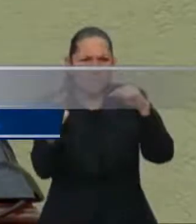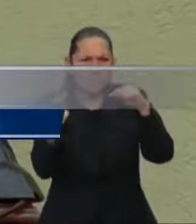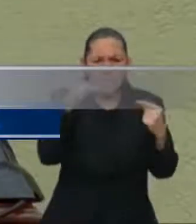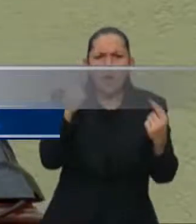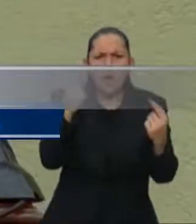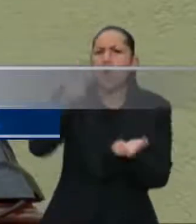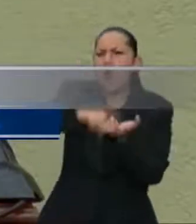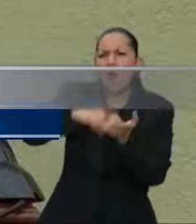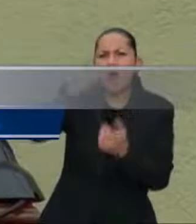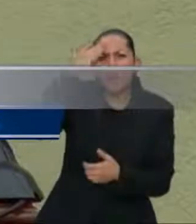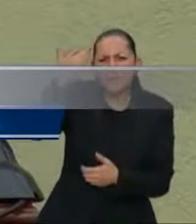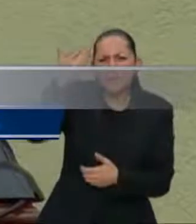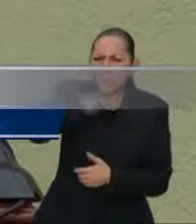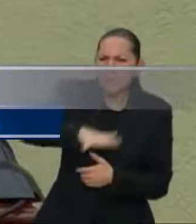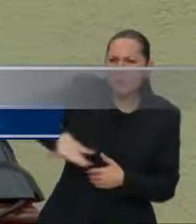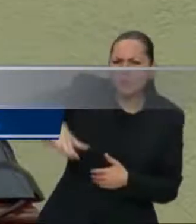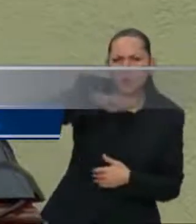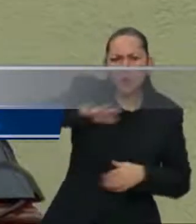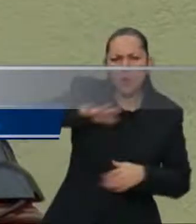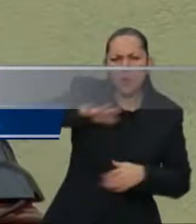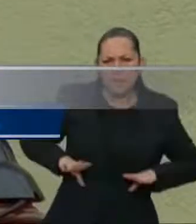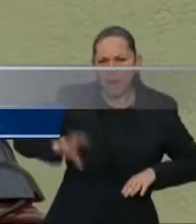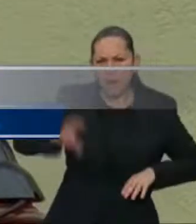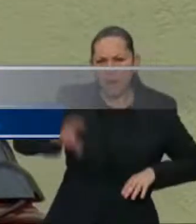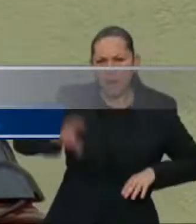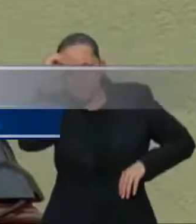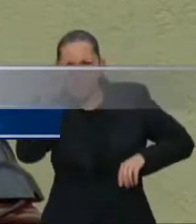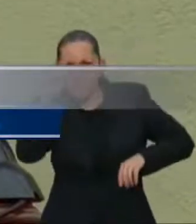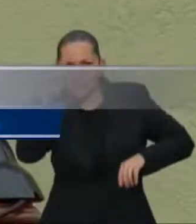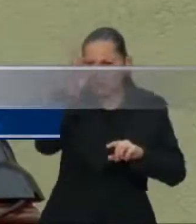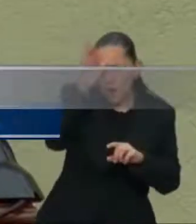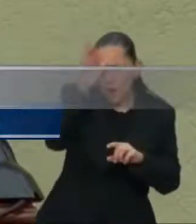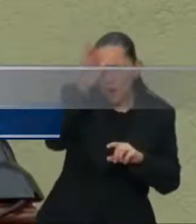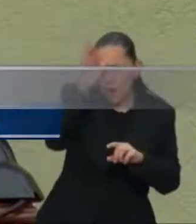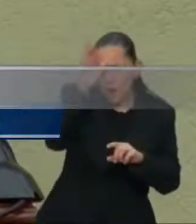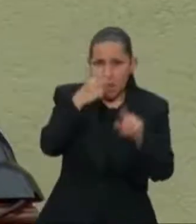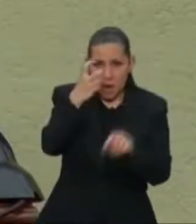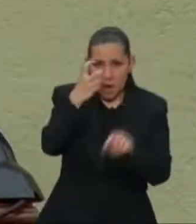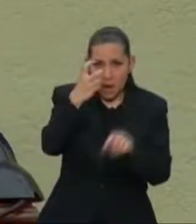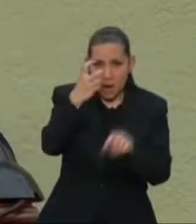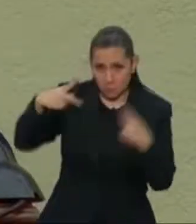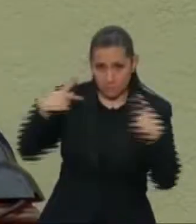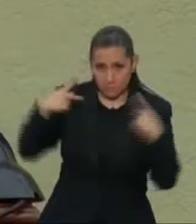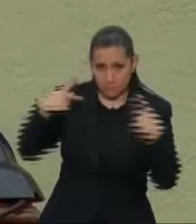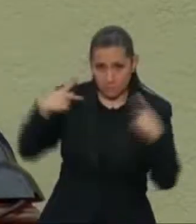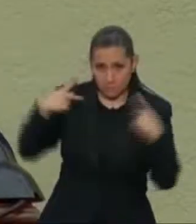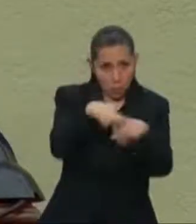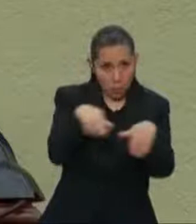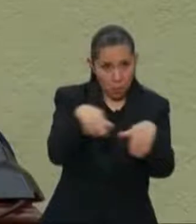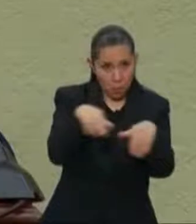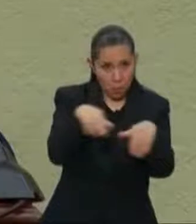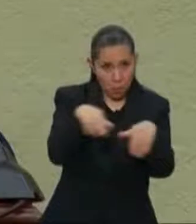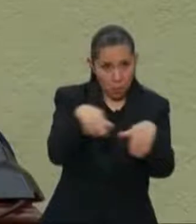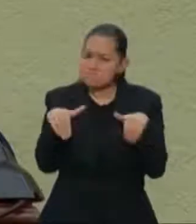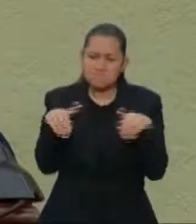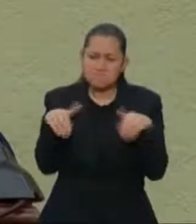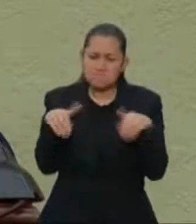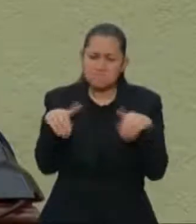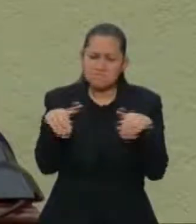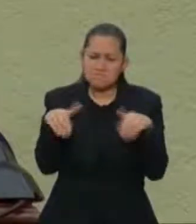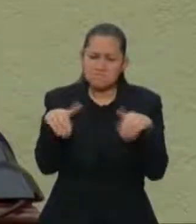los problemas y analizado a la ciudadanía de estas elecciones por el contrario lo que hemos visto en estos nueve meses de organización